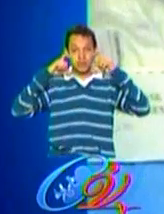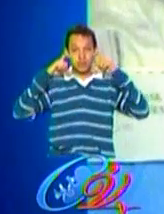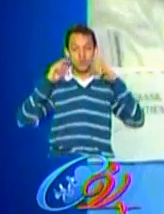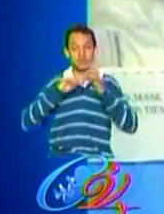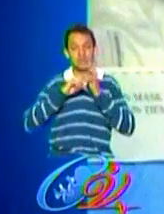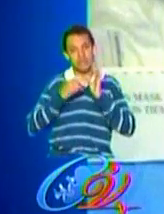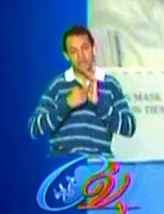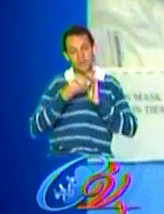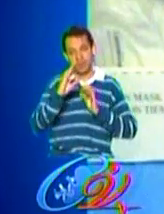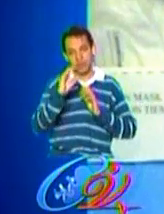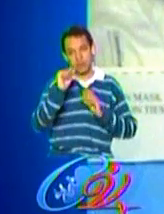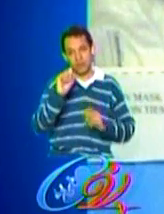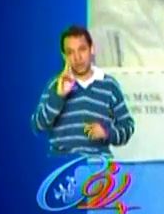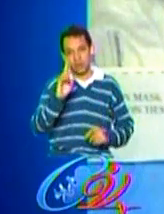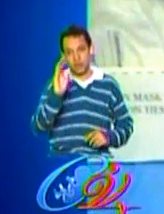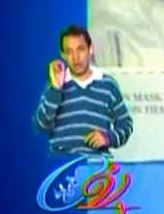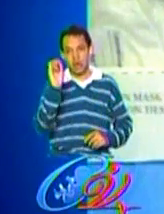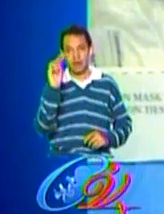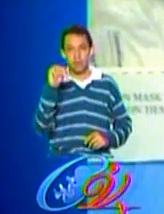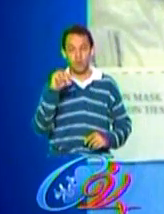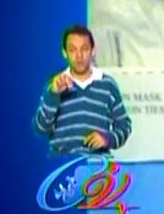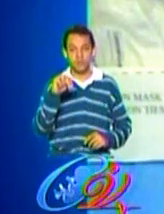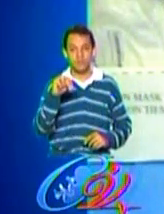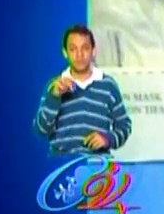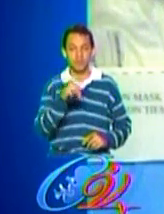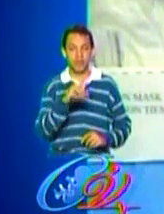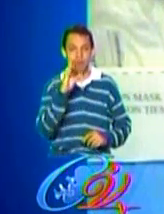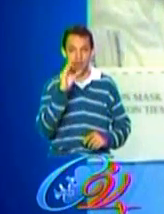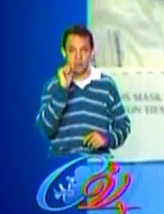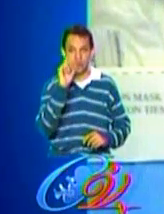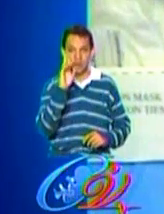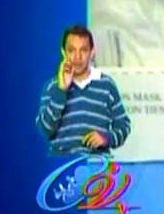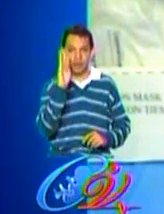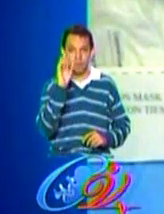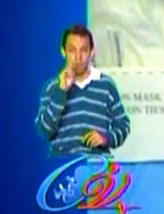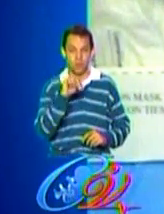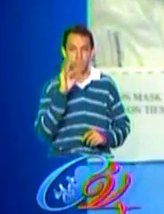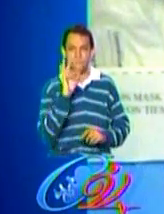El carbón es muy bueno para filtrar y pues no tiene tóxicos.